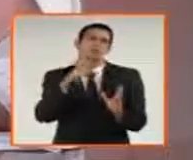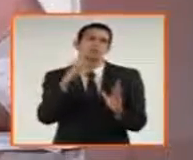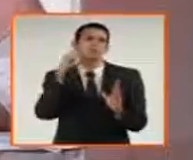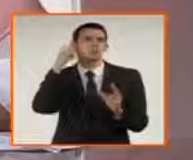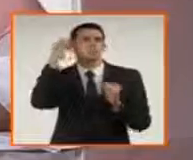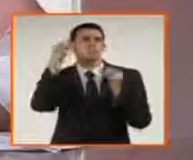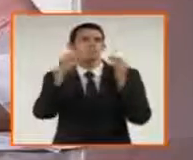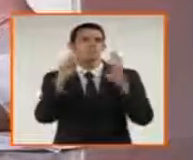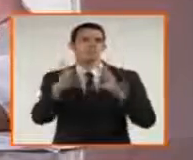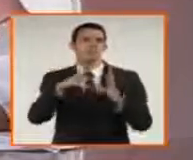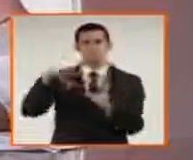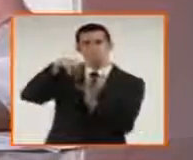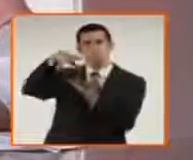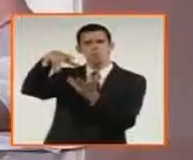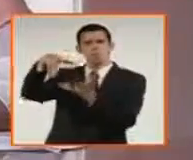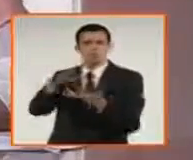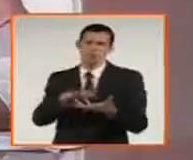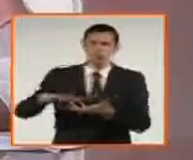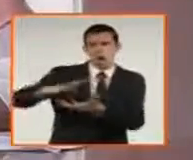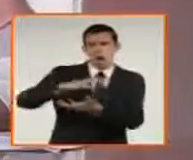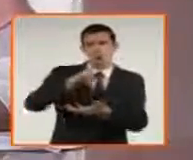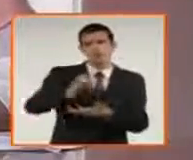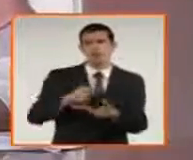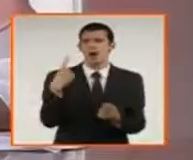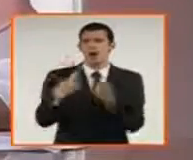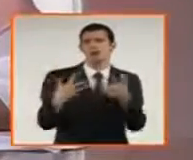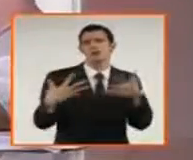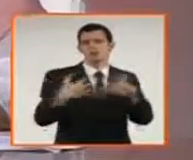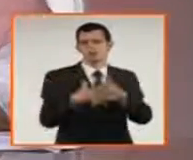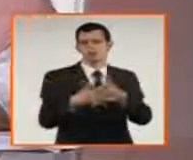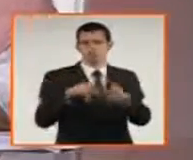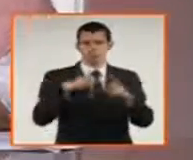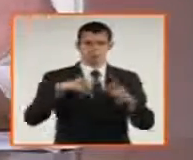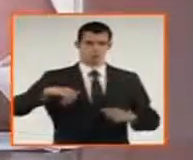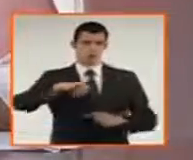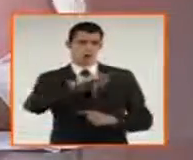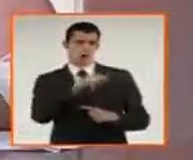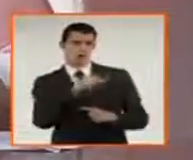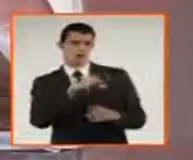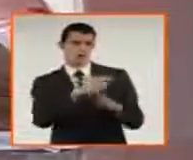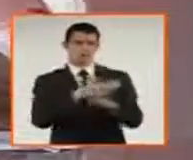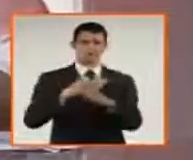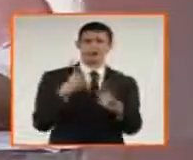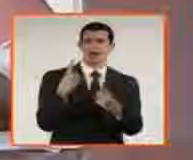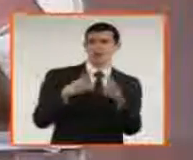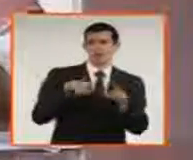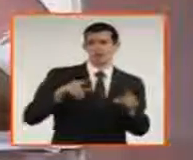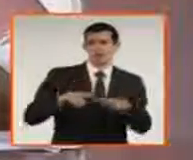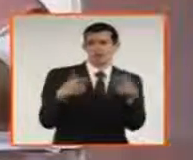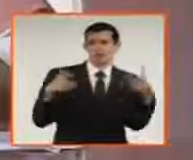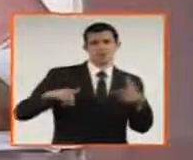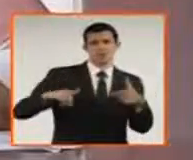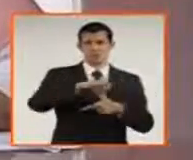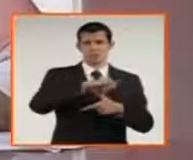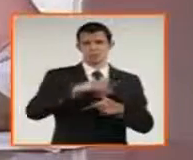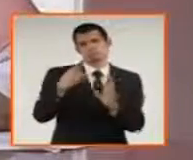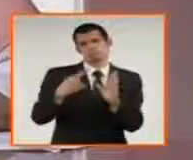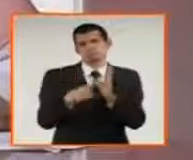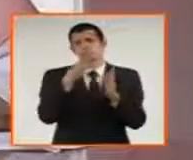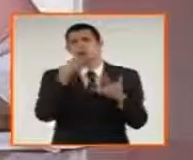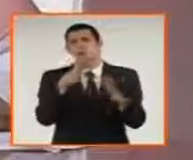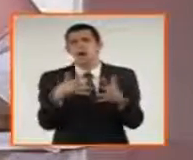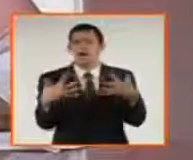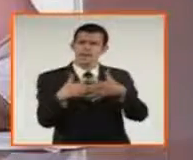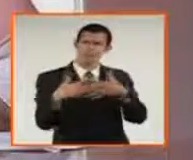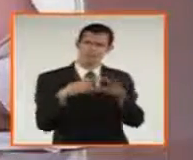¿no? Pero bueno, eso realmente es irrelevante para el derecho. Lo que importa es hasta la extensión que le concede la